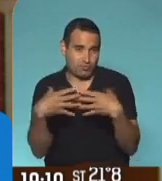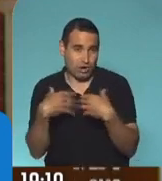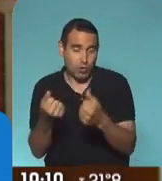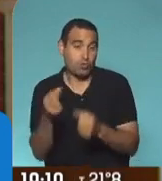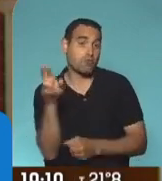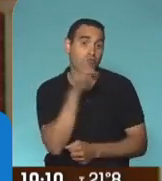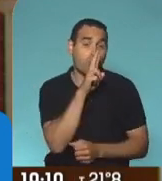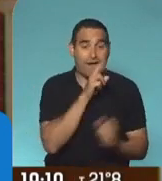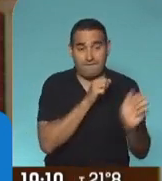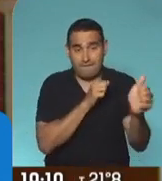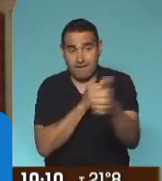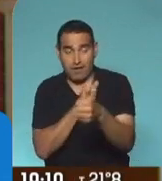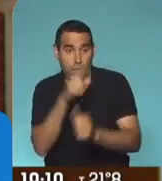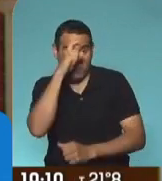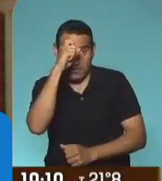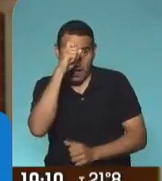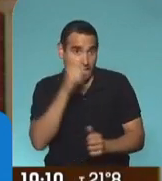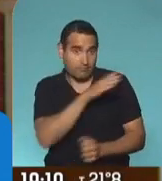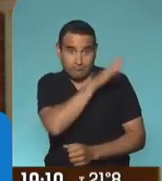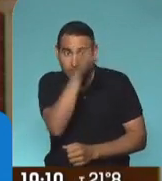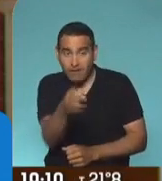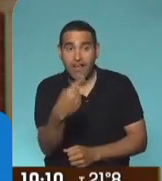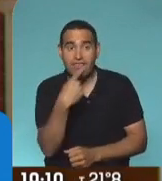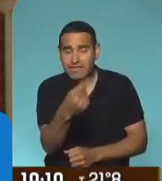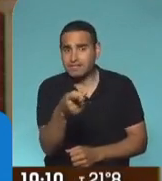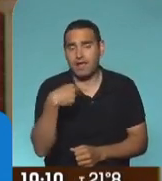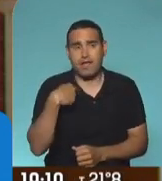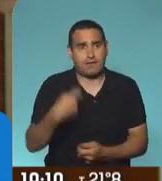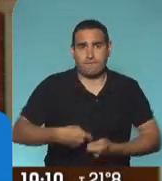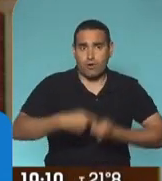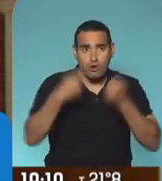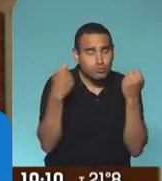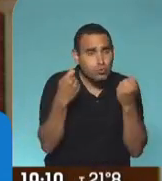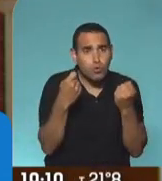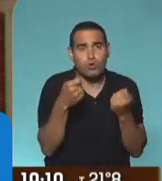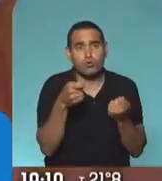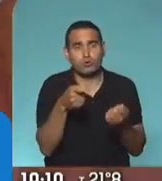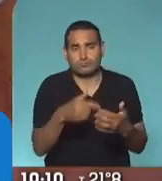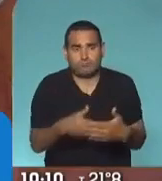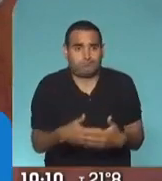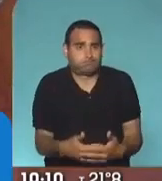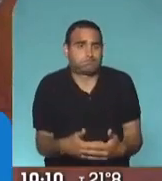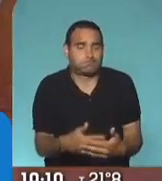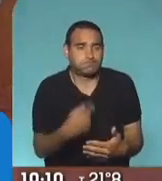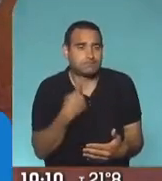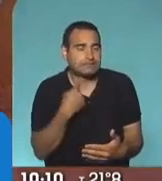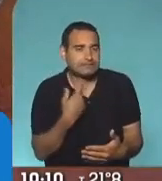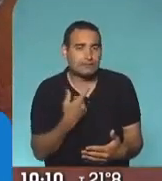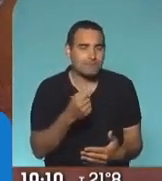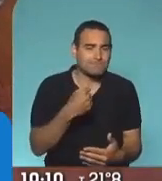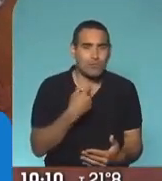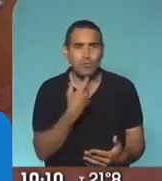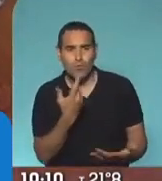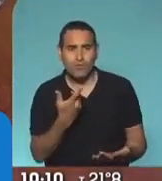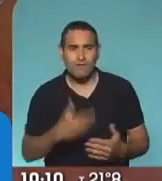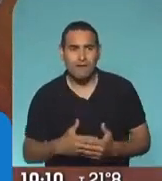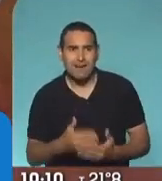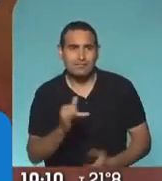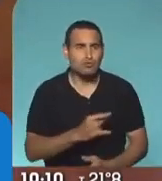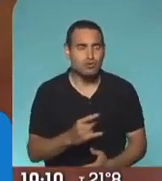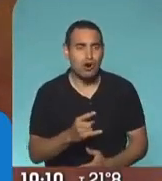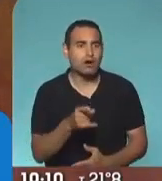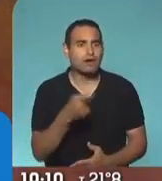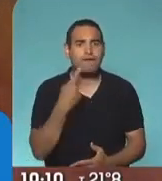una mujer, por ejemplo, a un hospital y dice que ha sido víctima de una violación y que o teme quedar embarazada, entonces es que se puede